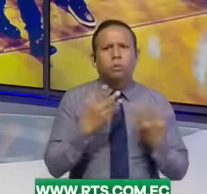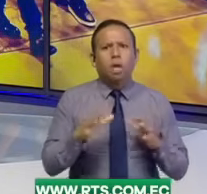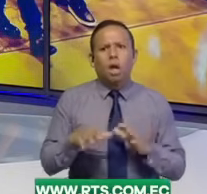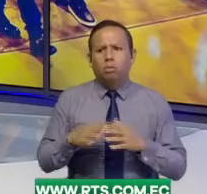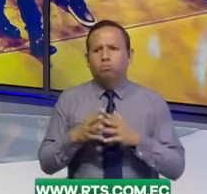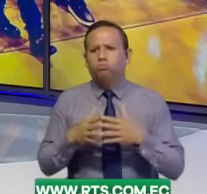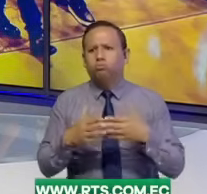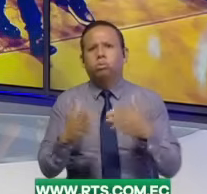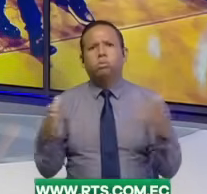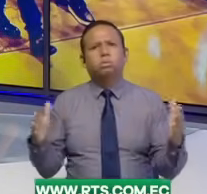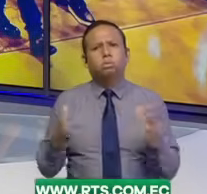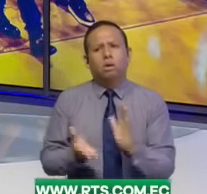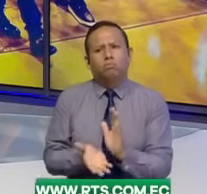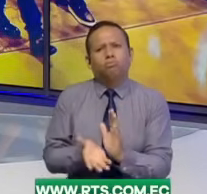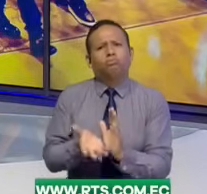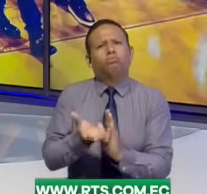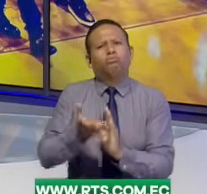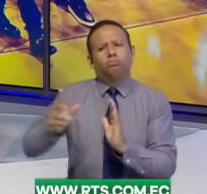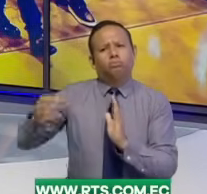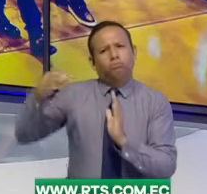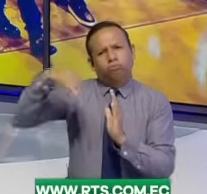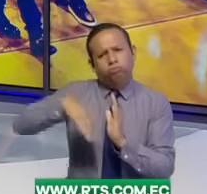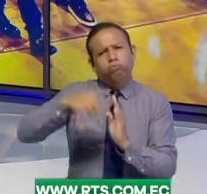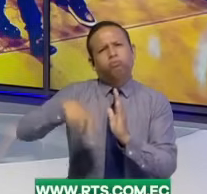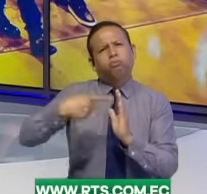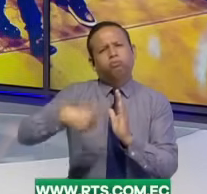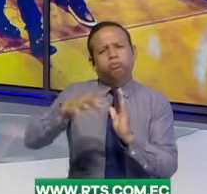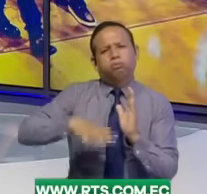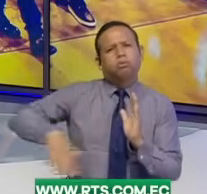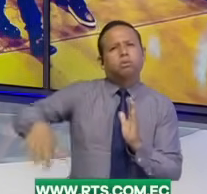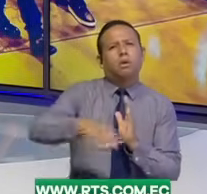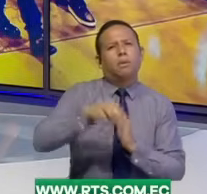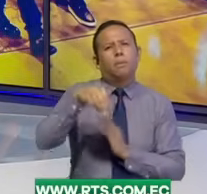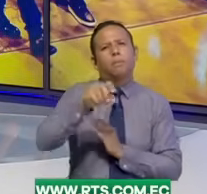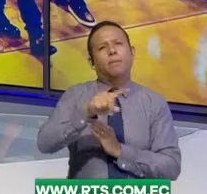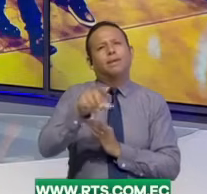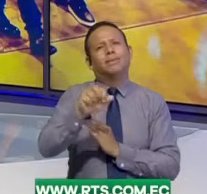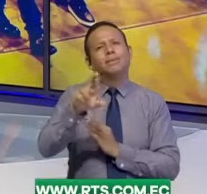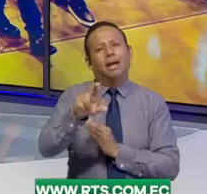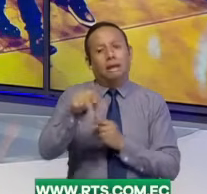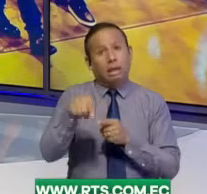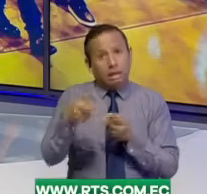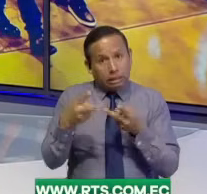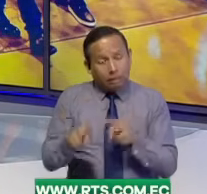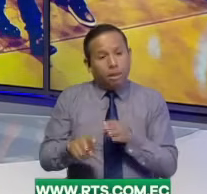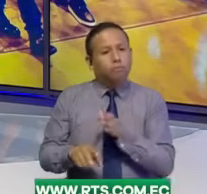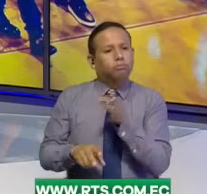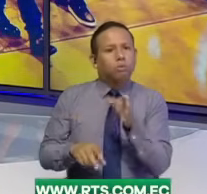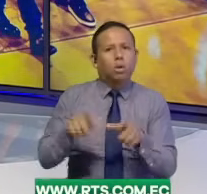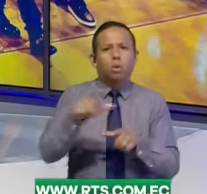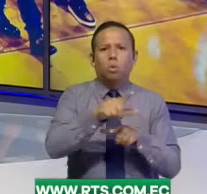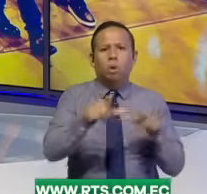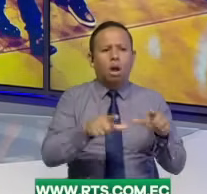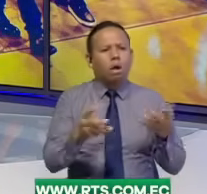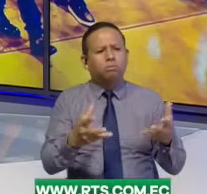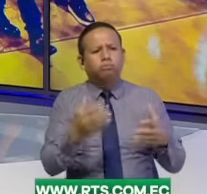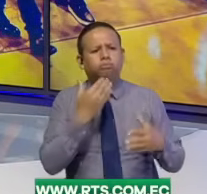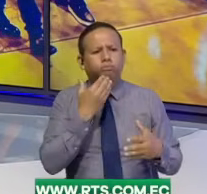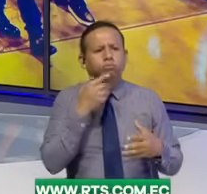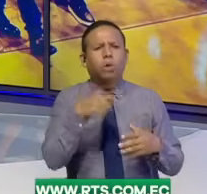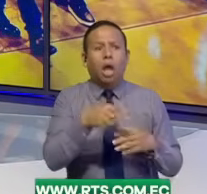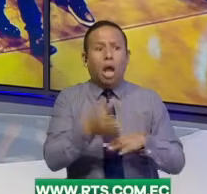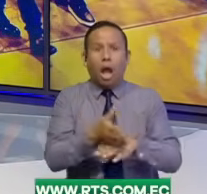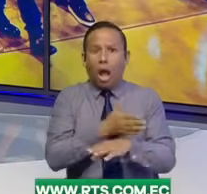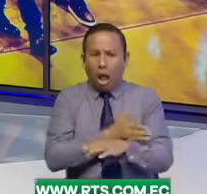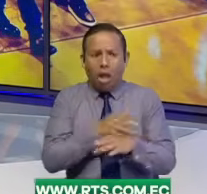de la central hidroeléctrica Masar. El jefe de Estado también presidió el Gabinete Sectorial de Infraestructura y Medio Ambiente, donde se